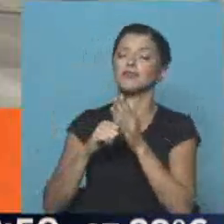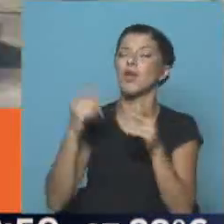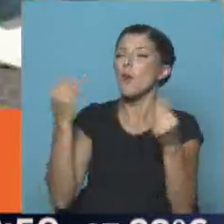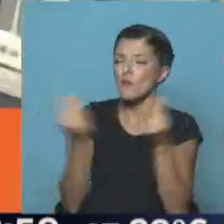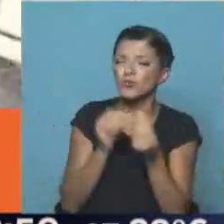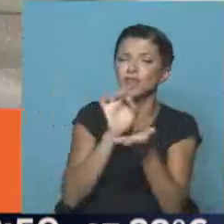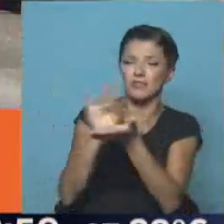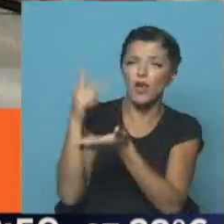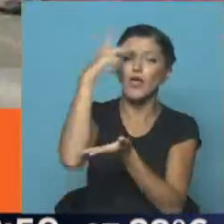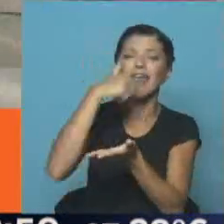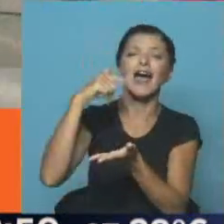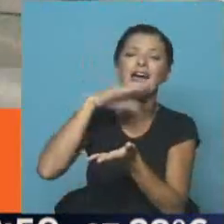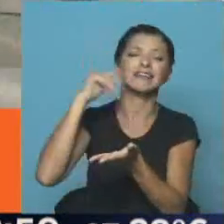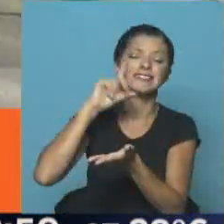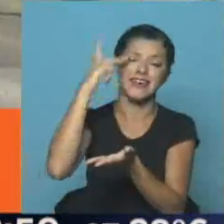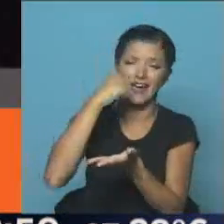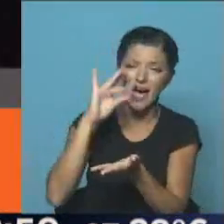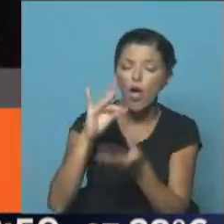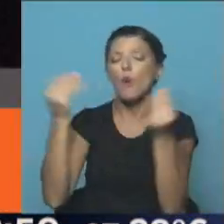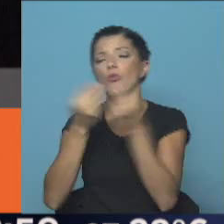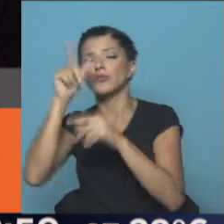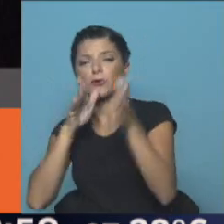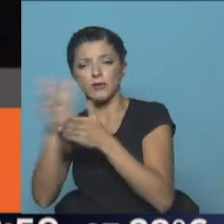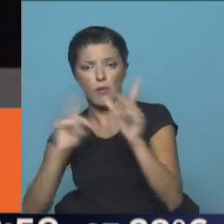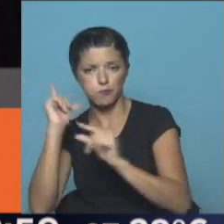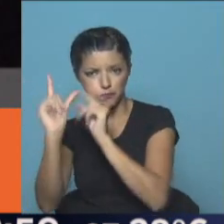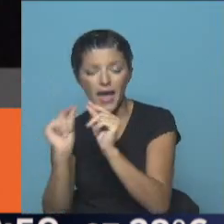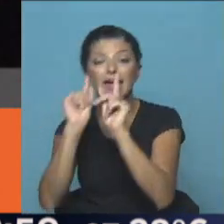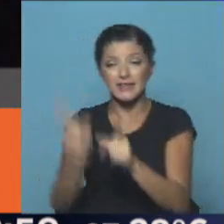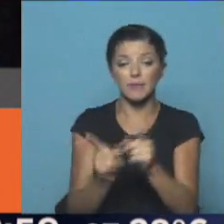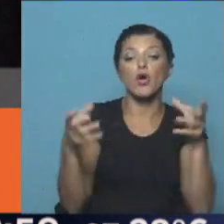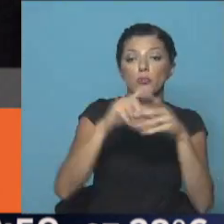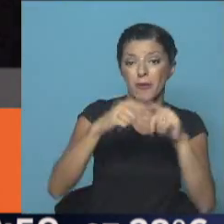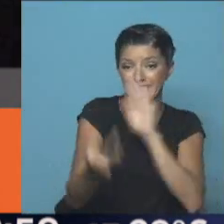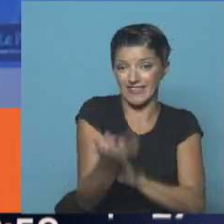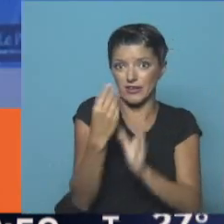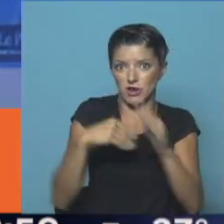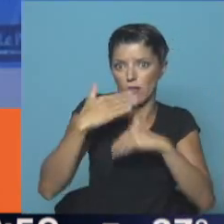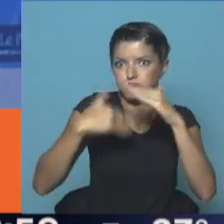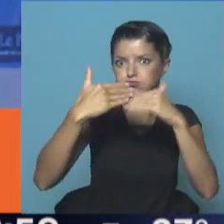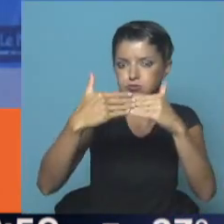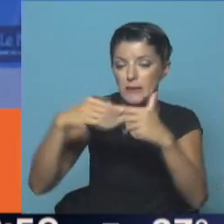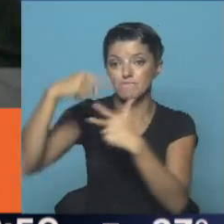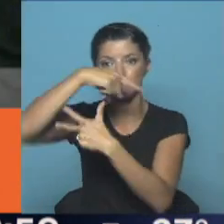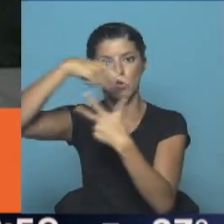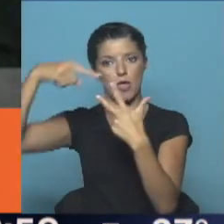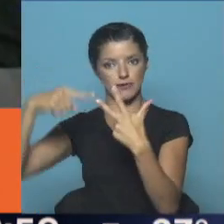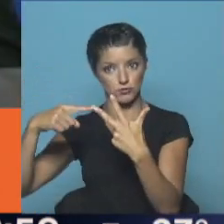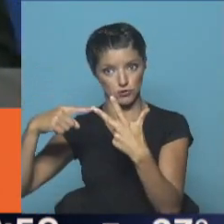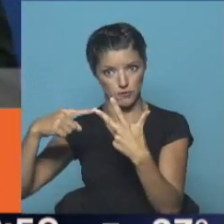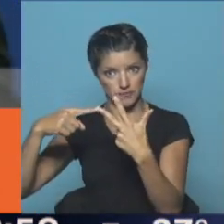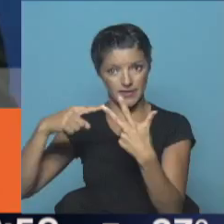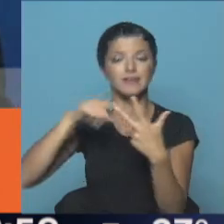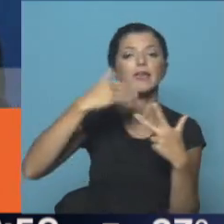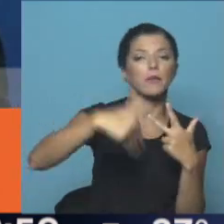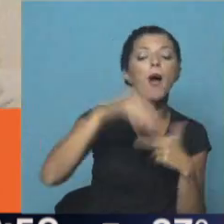la masiva llegada de refugiados y el auge de la ultraderecha euroescéptica de cara a las próximas citas electorales en Francia y